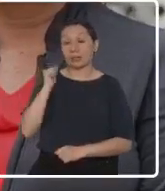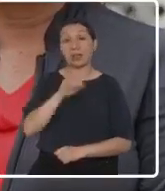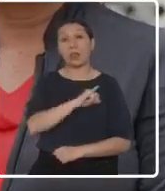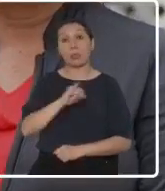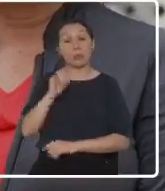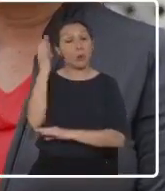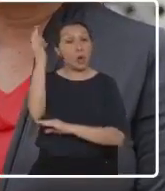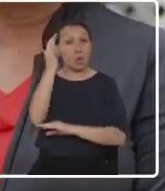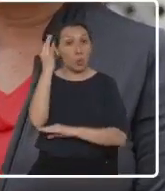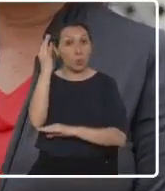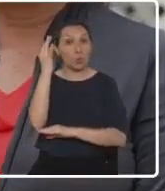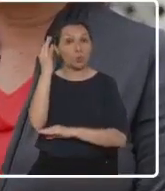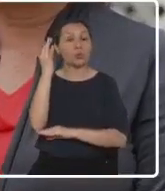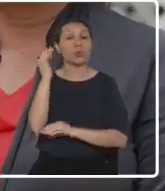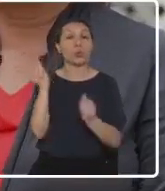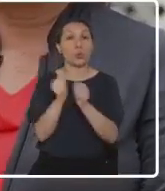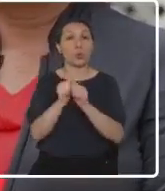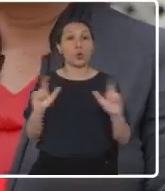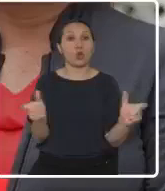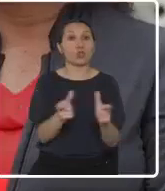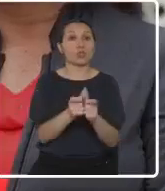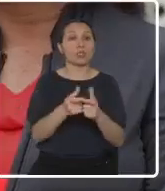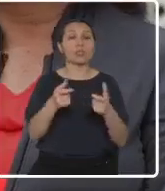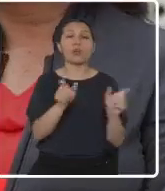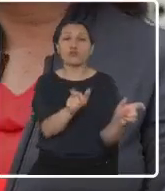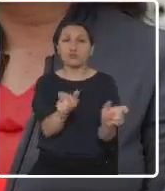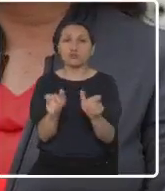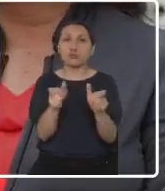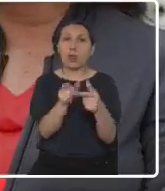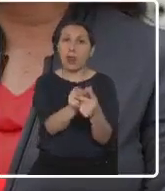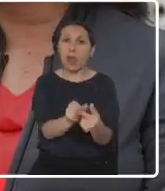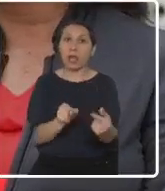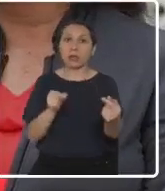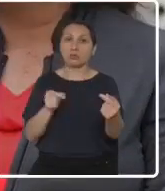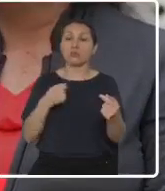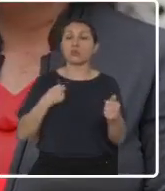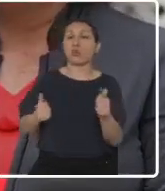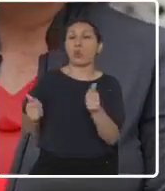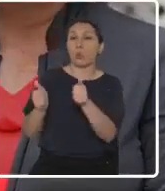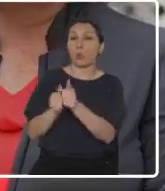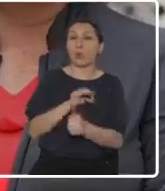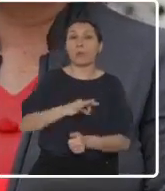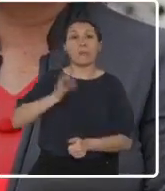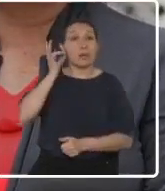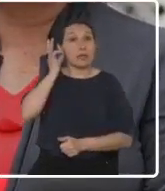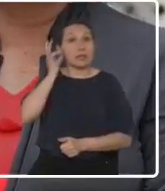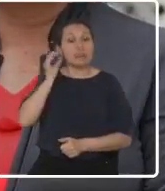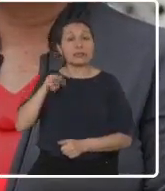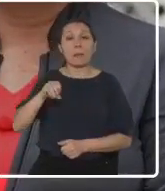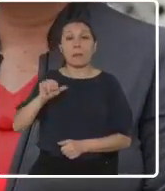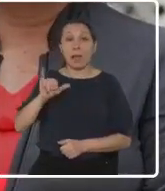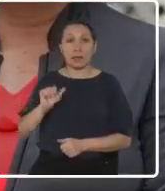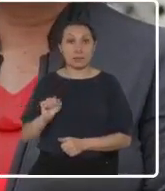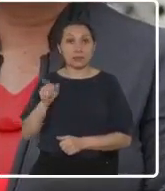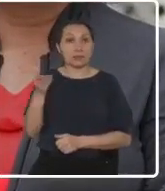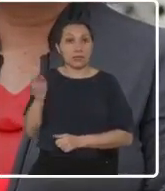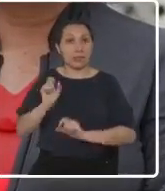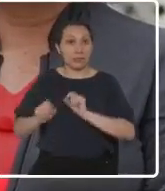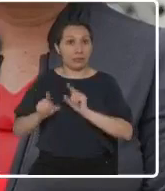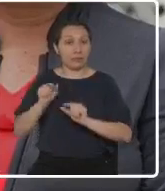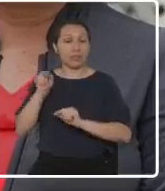después de la reunión que tuvimos con el Consejo de Seguridad Nacional, me quedé en conjunto con la ministra Maya Fernández